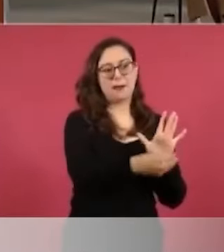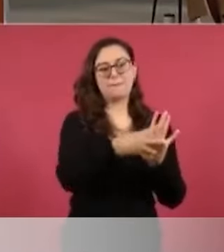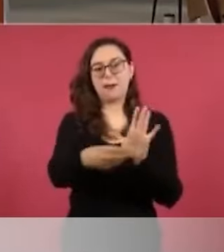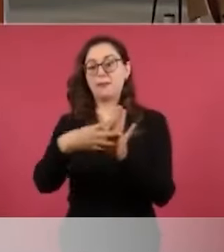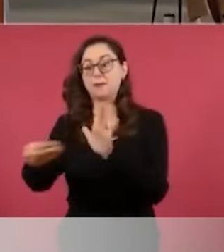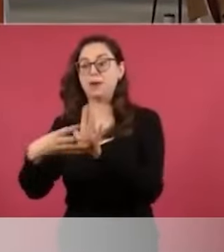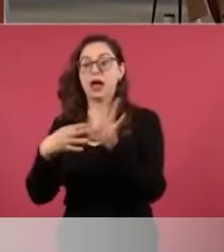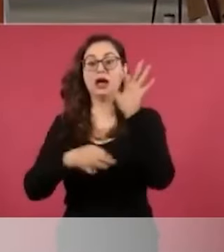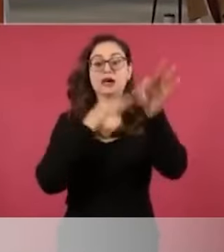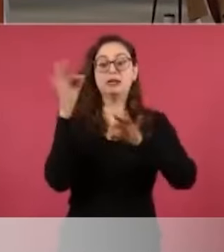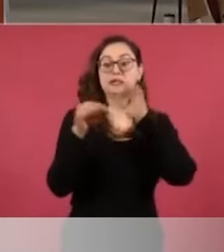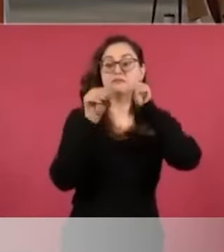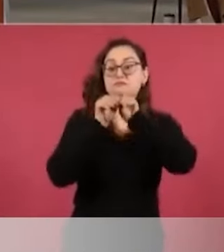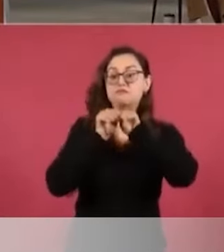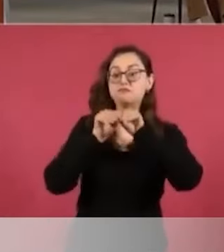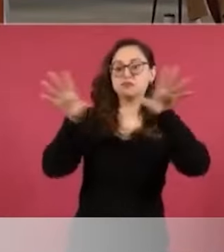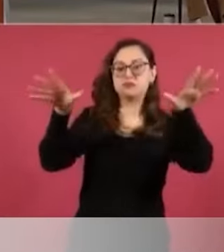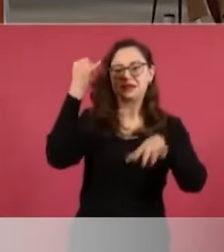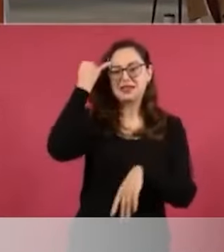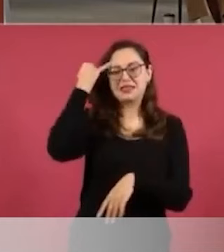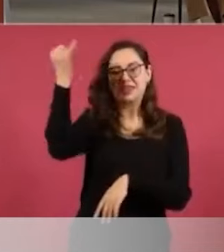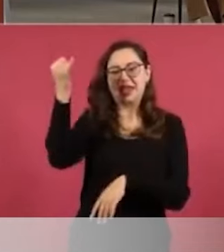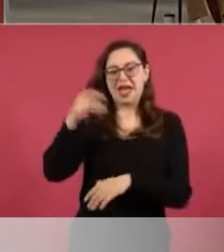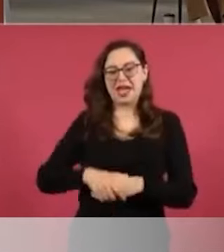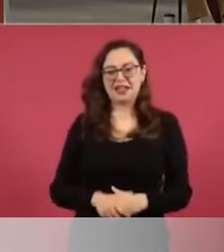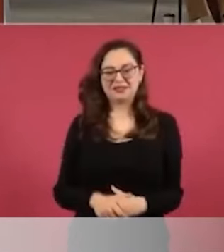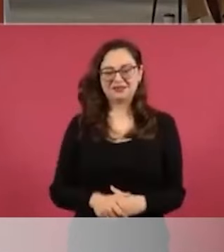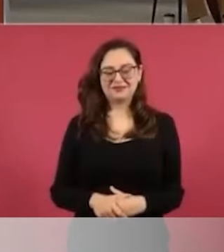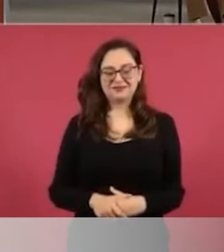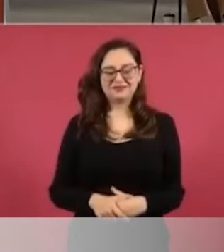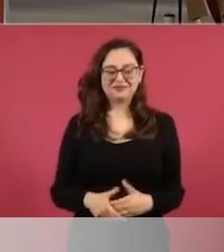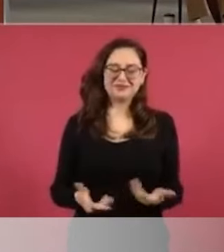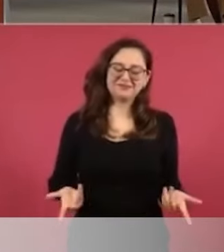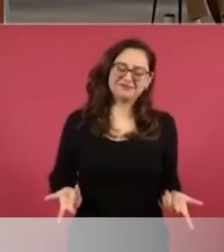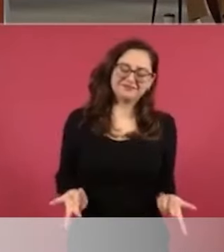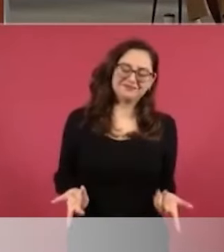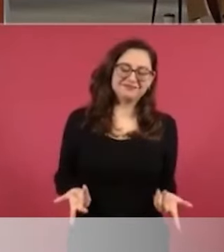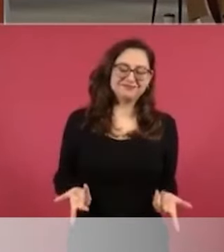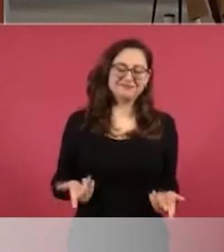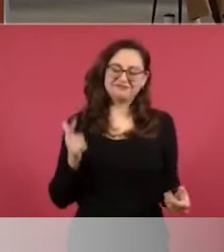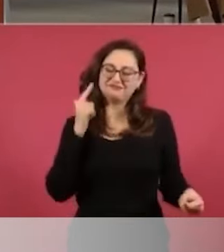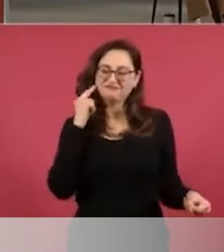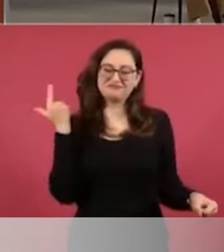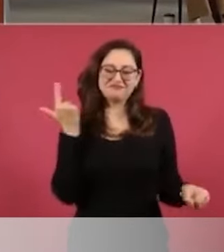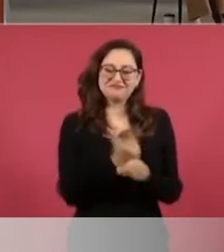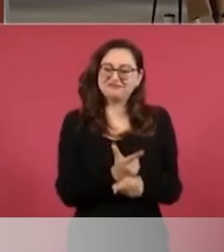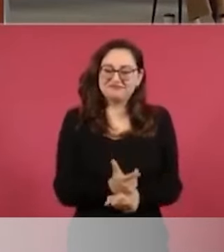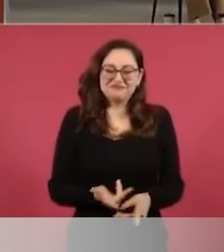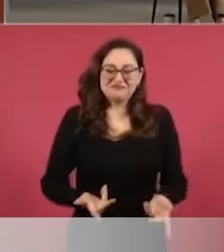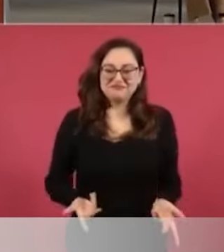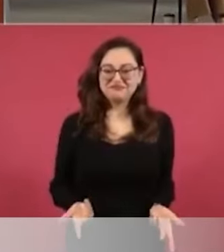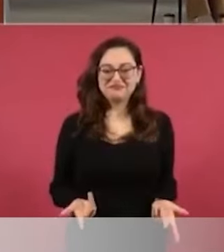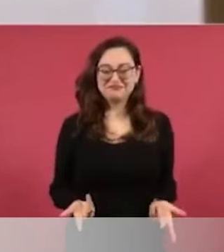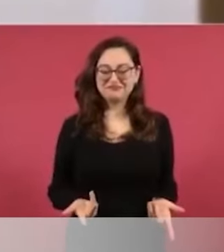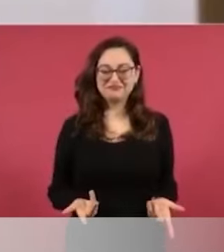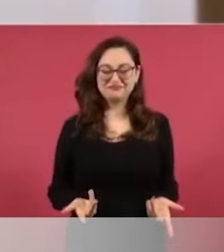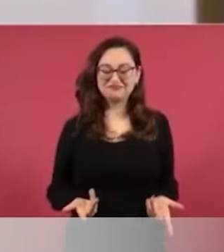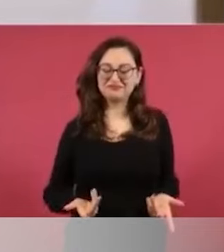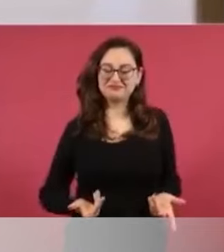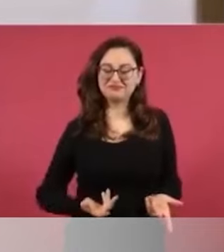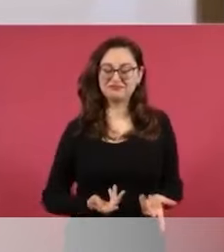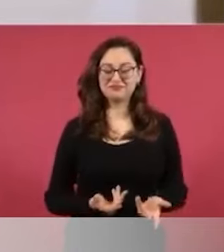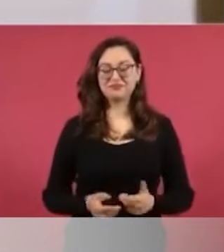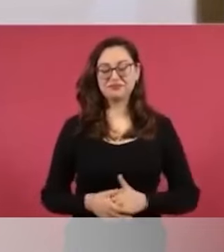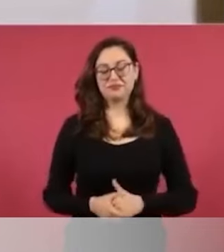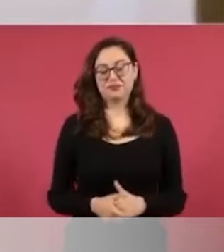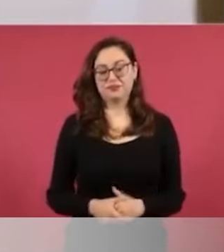mismo es como lo que decía yo ayer que me faltó y aprovecho de una